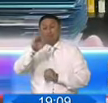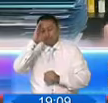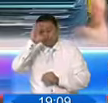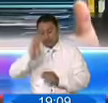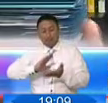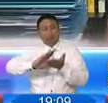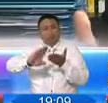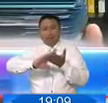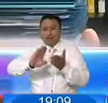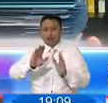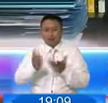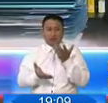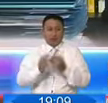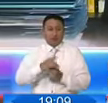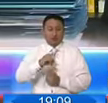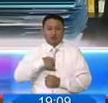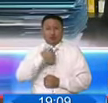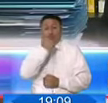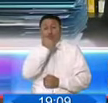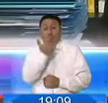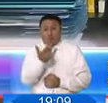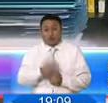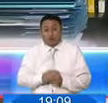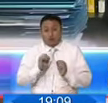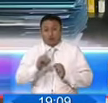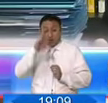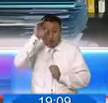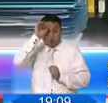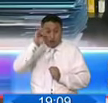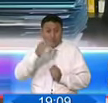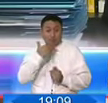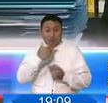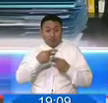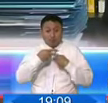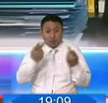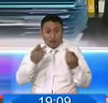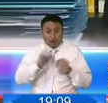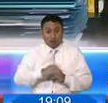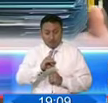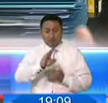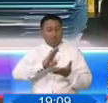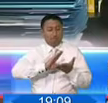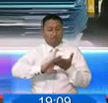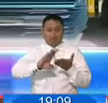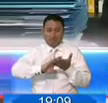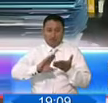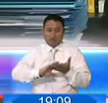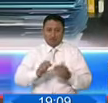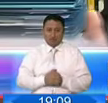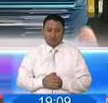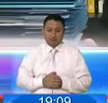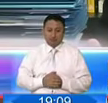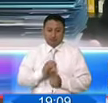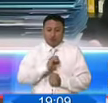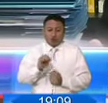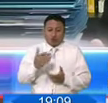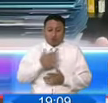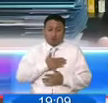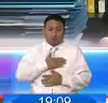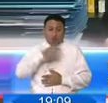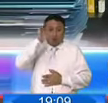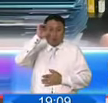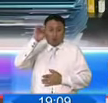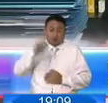tal vez fue una una equivocación hacer esta observación está declaración